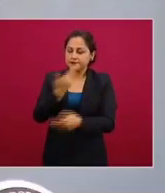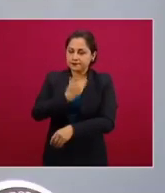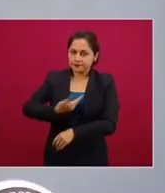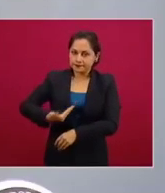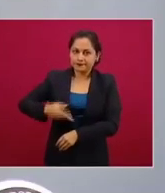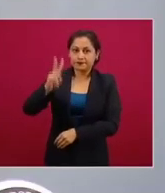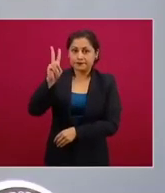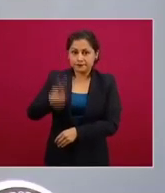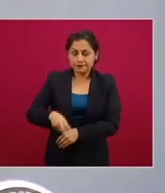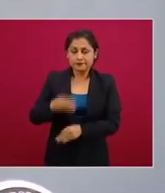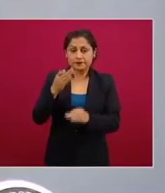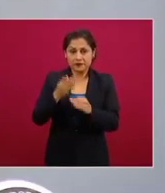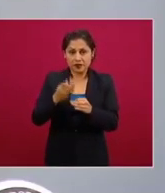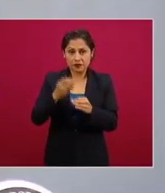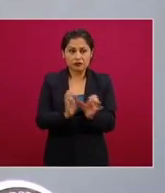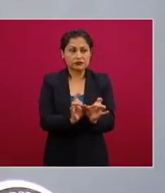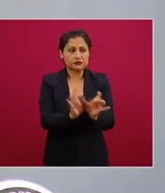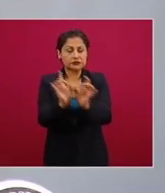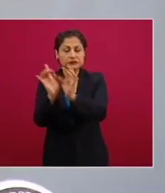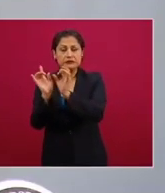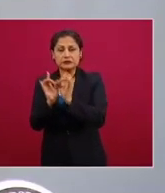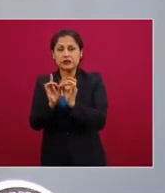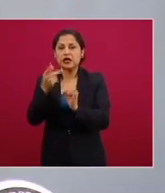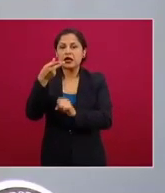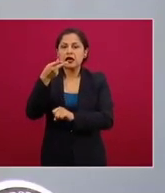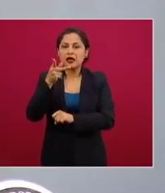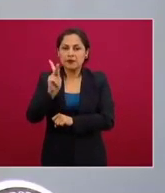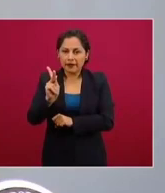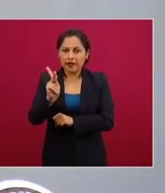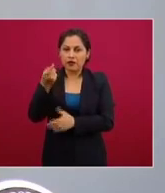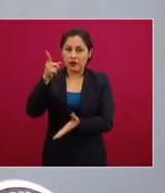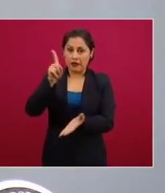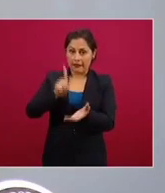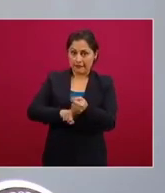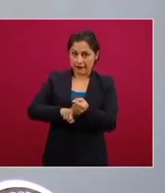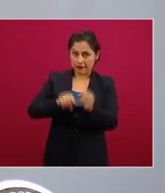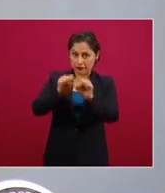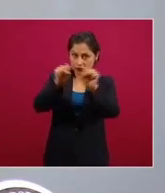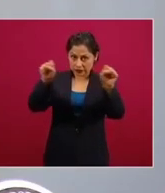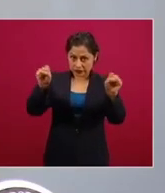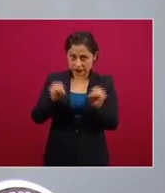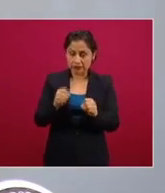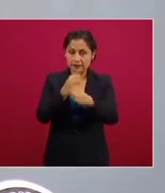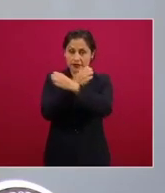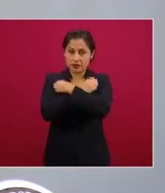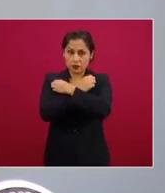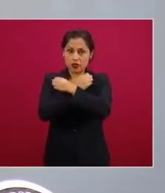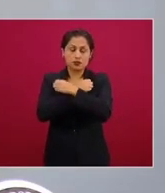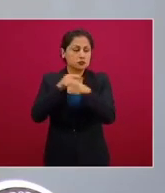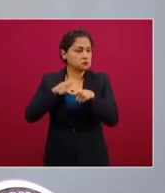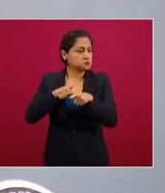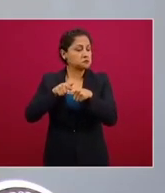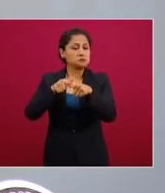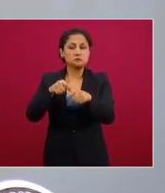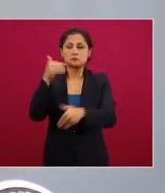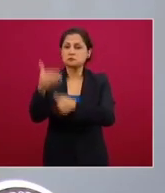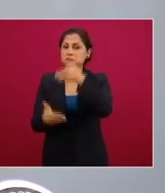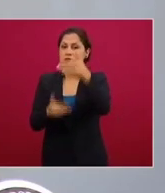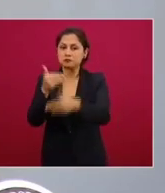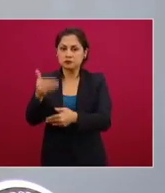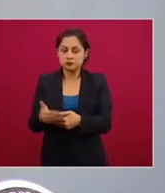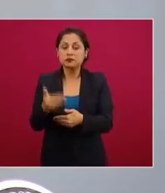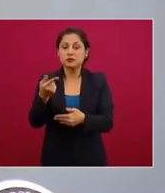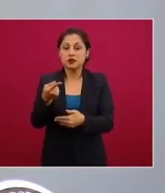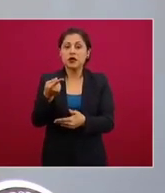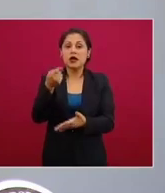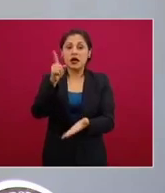sistema educativo se mantiene activo. Que quede claro, Aprende en Casa no sustituye a la escuela ni a las maestras